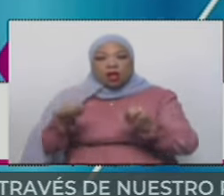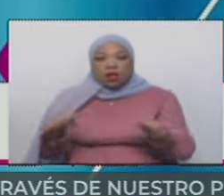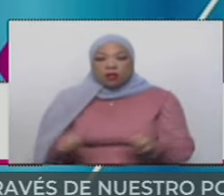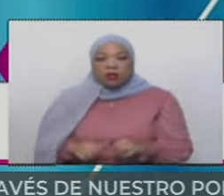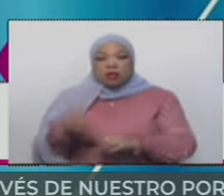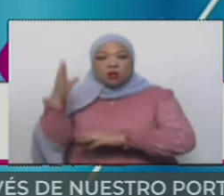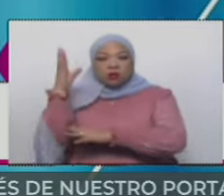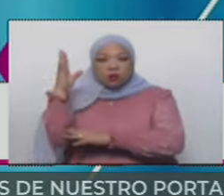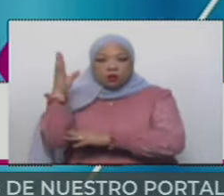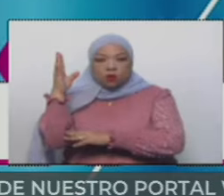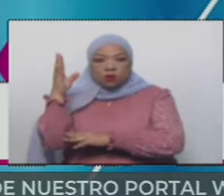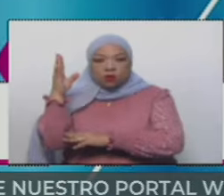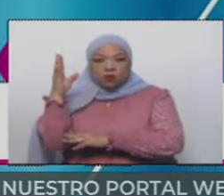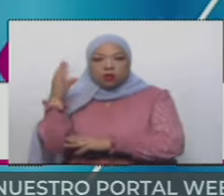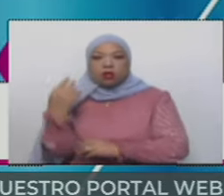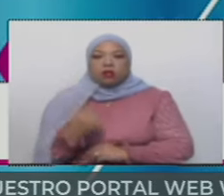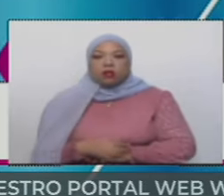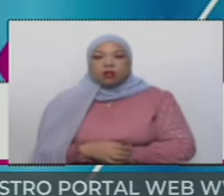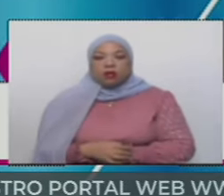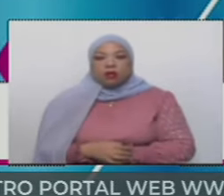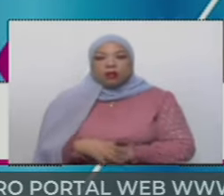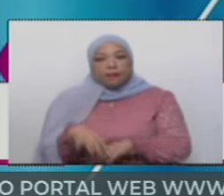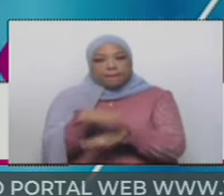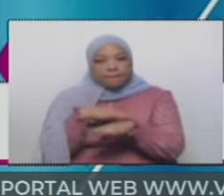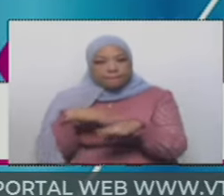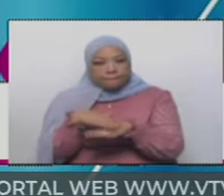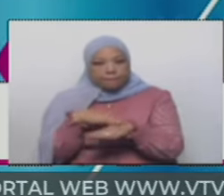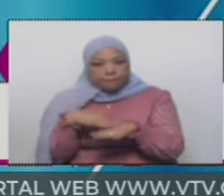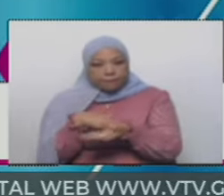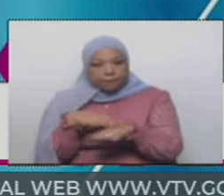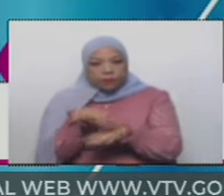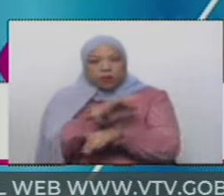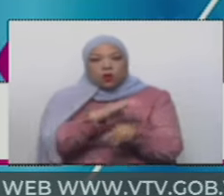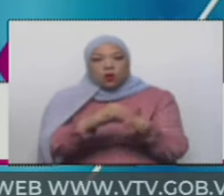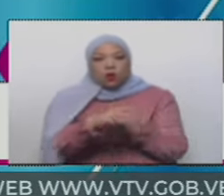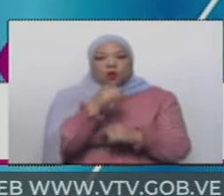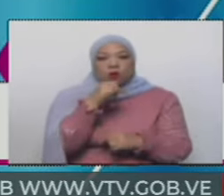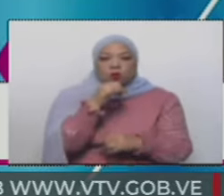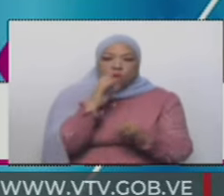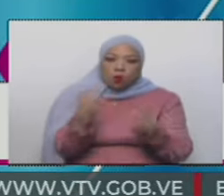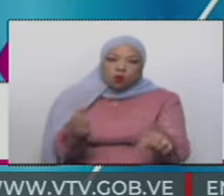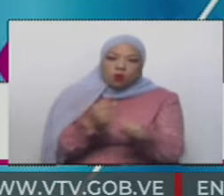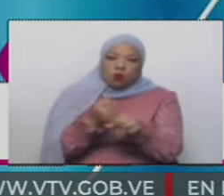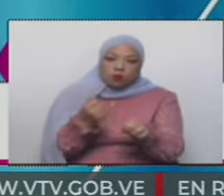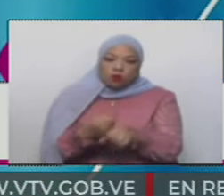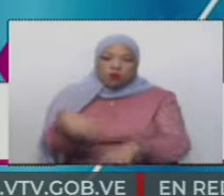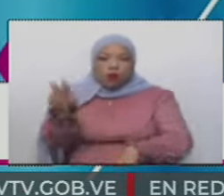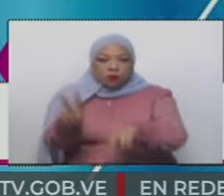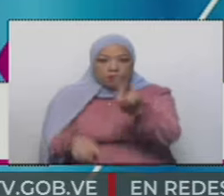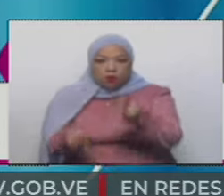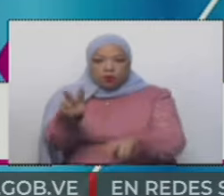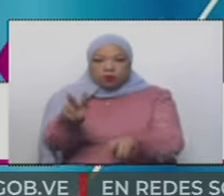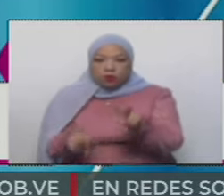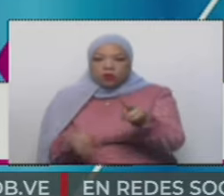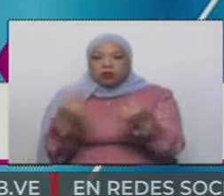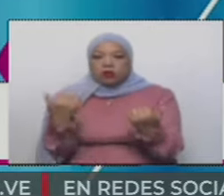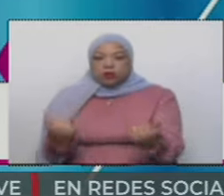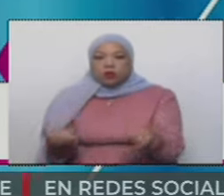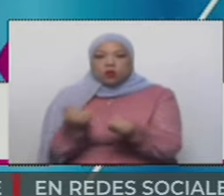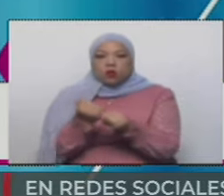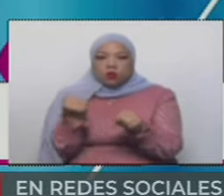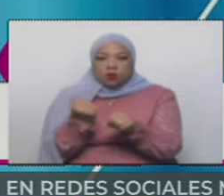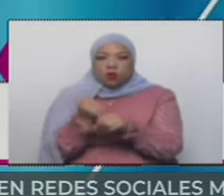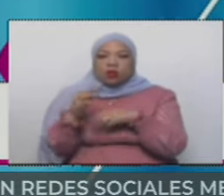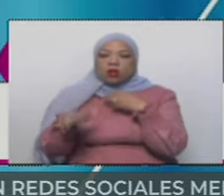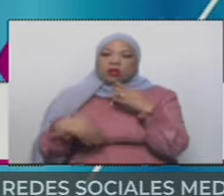larenses, donde el ministro de Cultura inauguró esa exposición que ya está aquí, queda